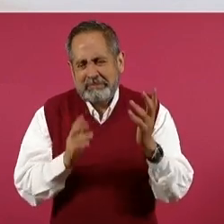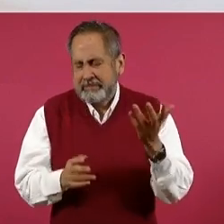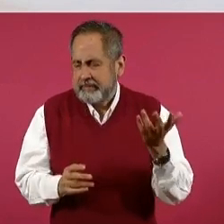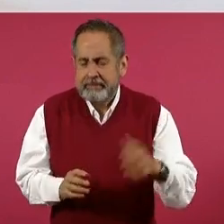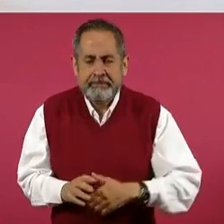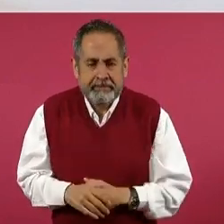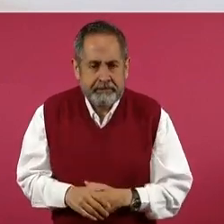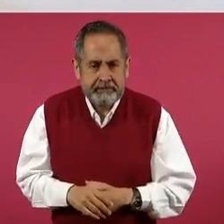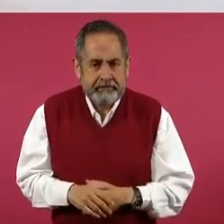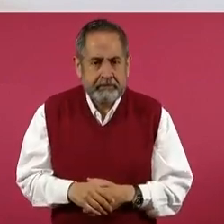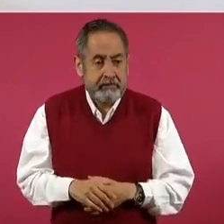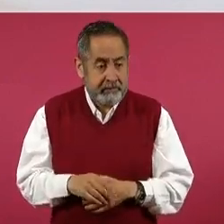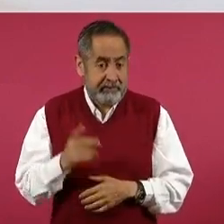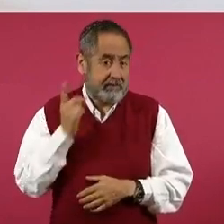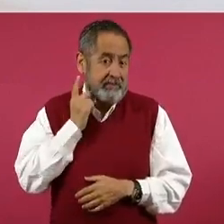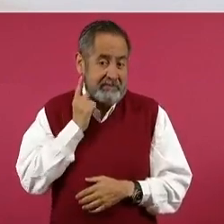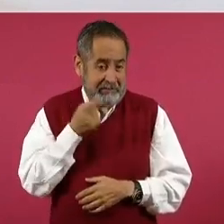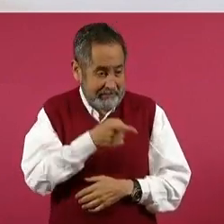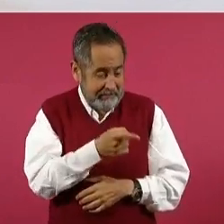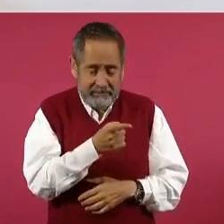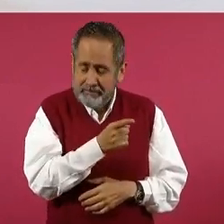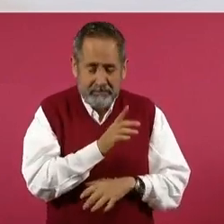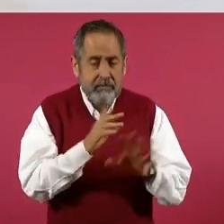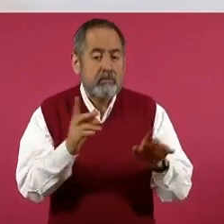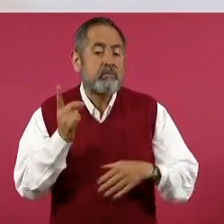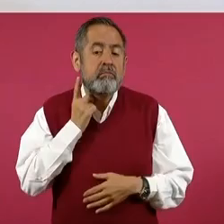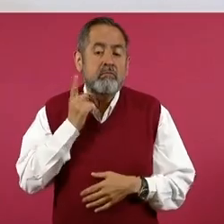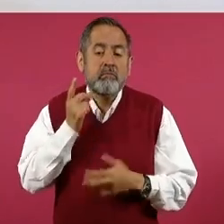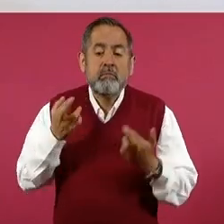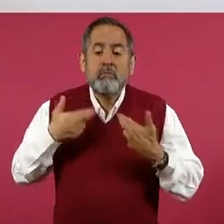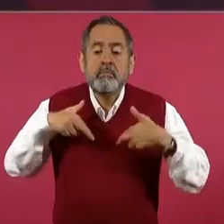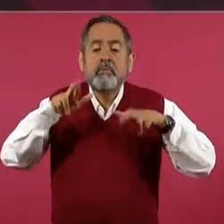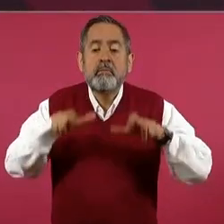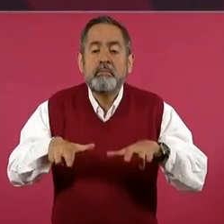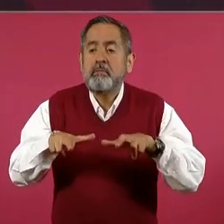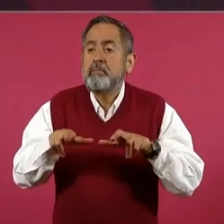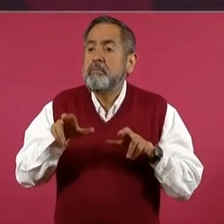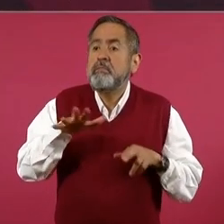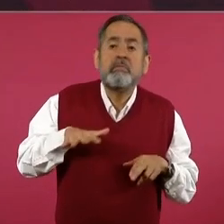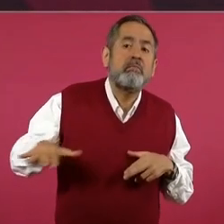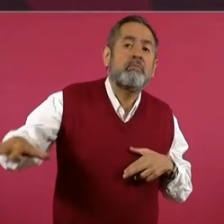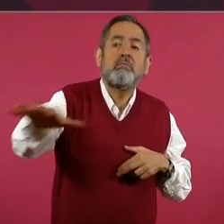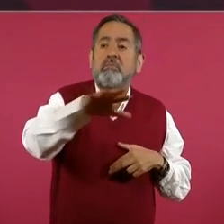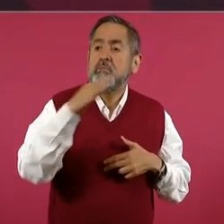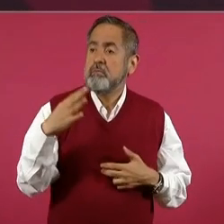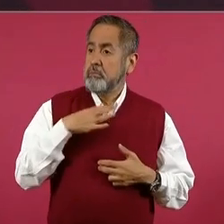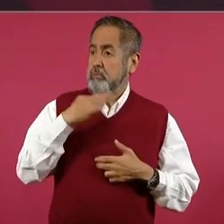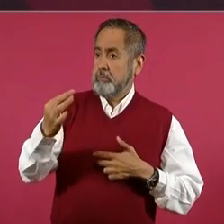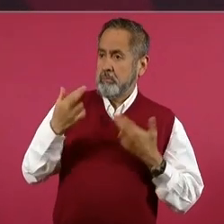Entonces, un diputado es representante popular.